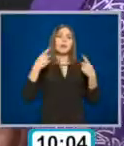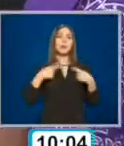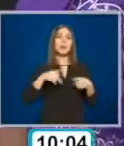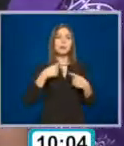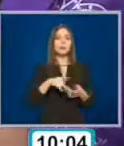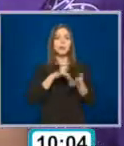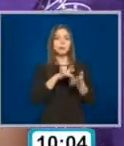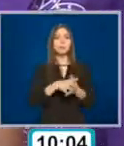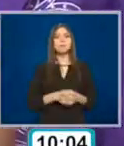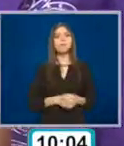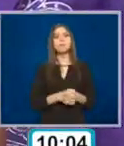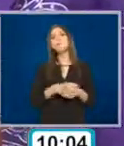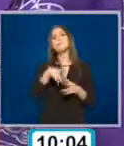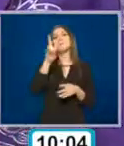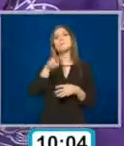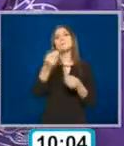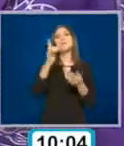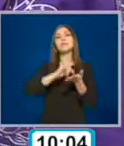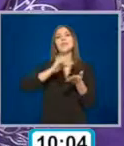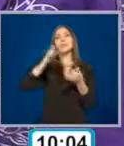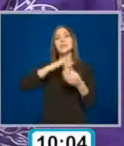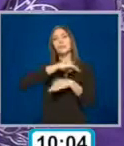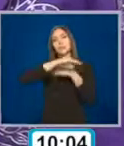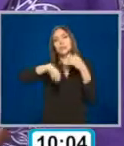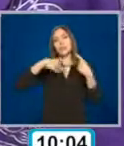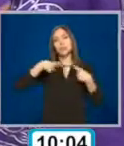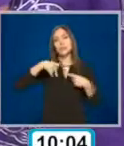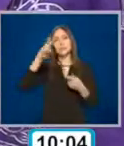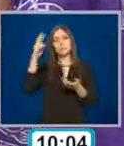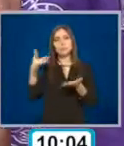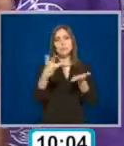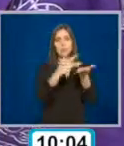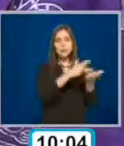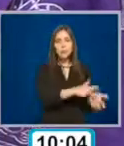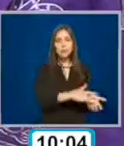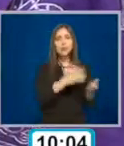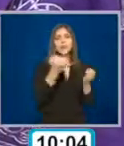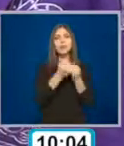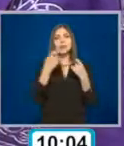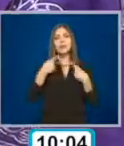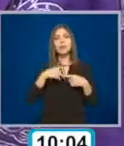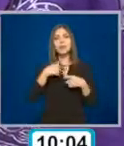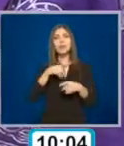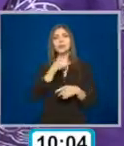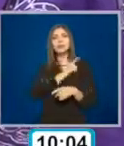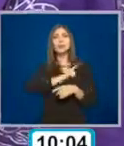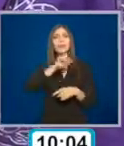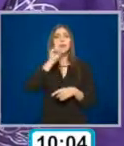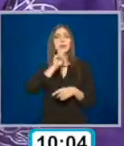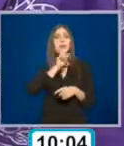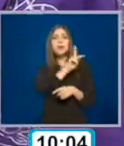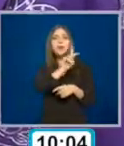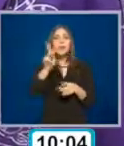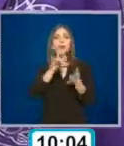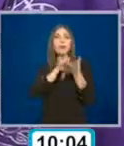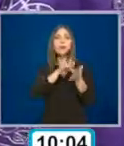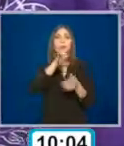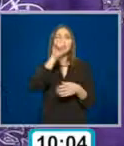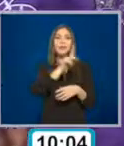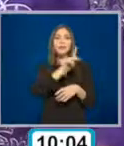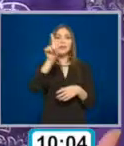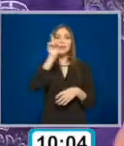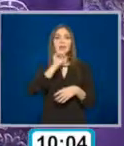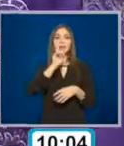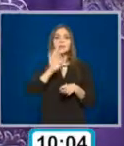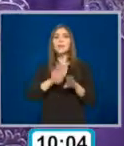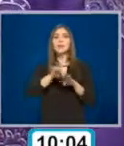pues sí, no queda más que agradecer a toda la gente que me apoya, a las seguidoras que son mujeres. De verdad que ellas son las que hacen a